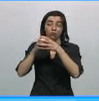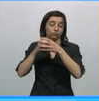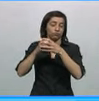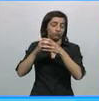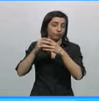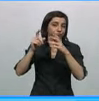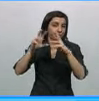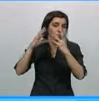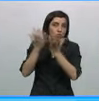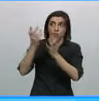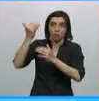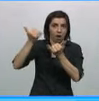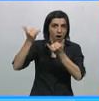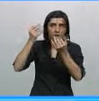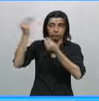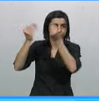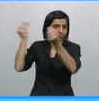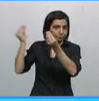No, más que identificado, yo creo que